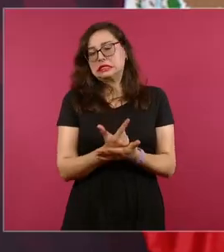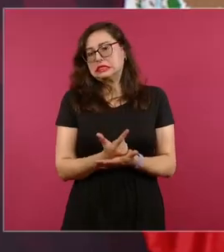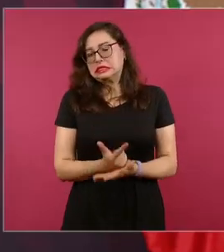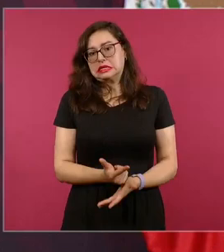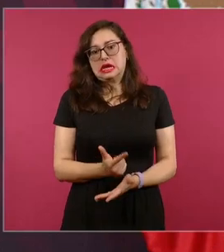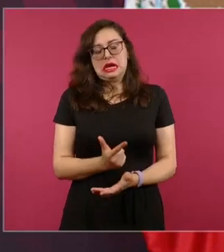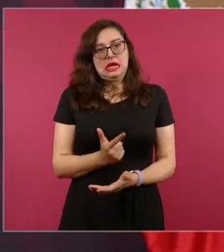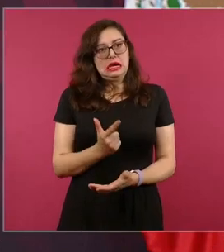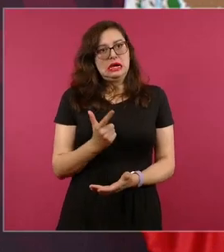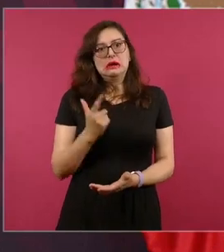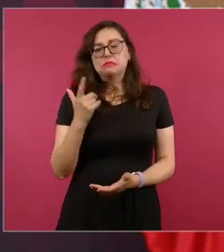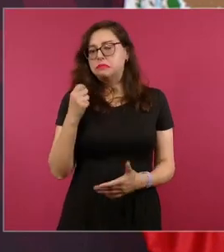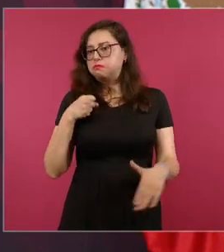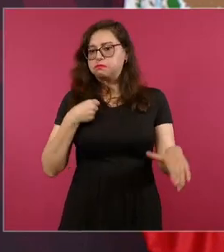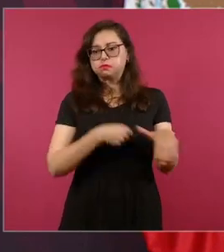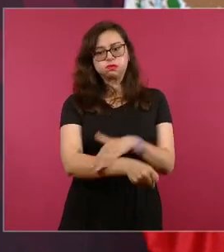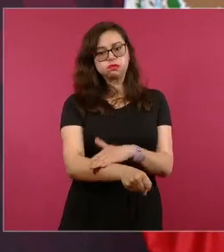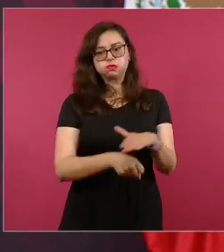seguridad,